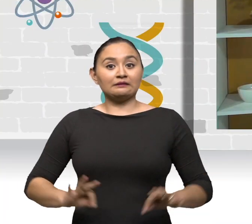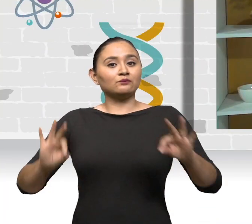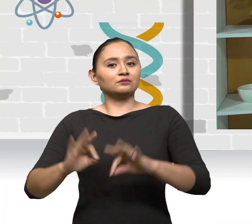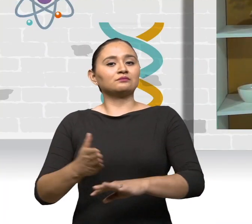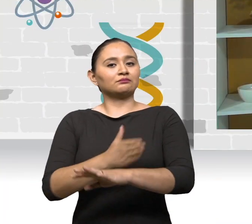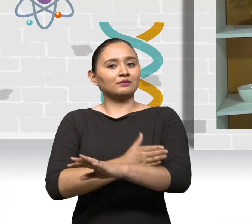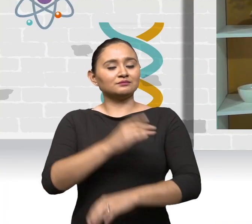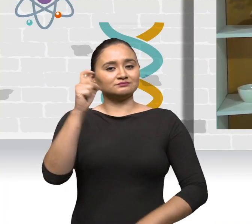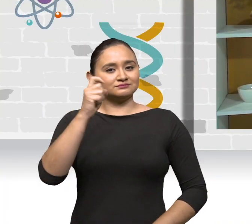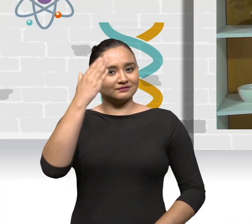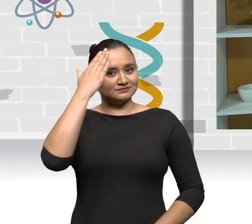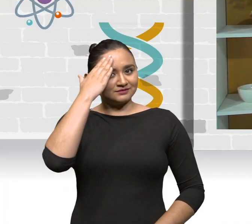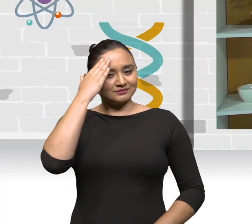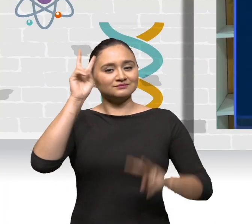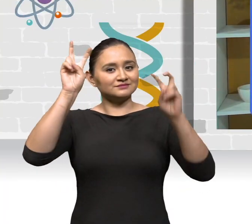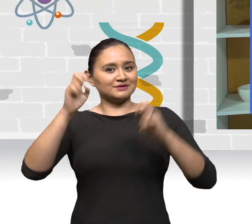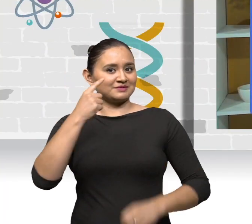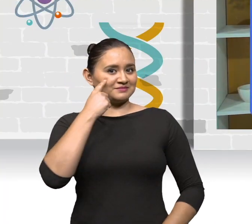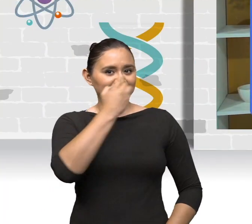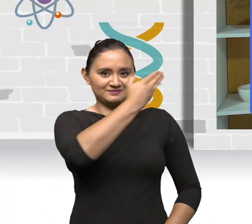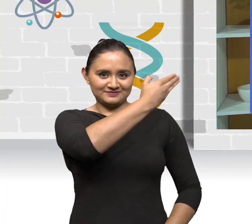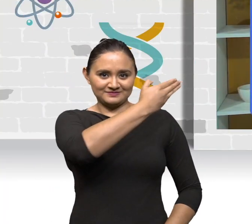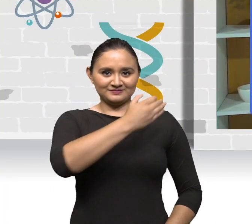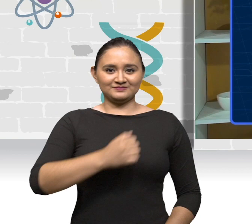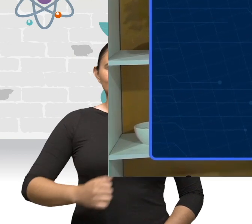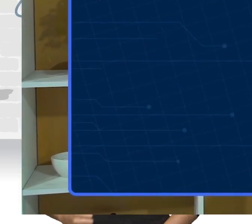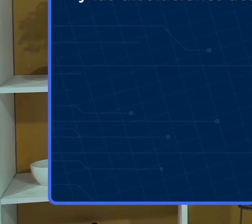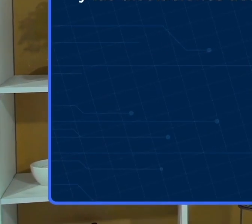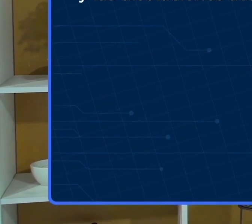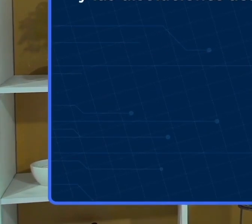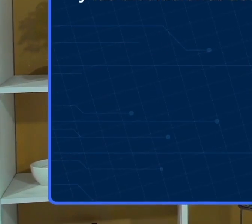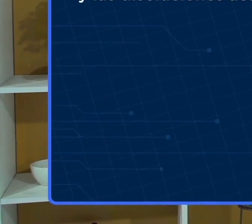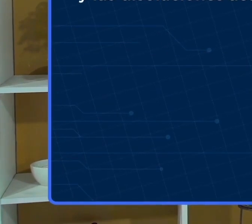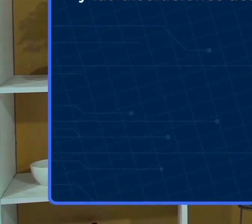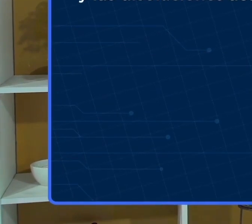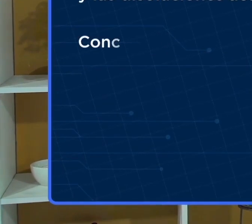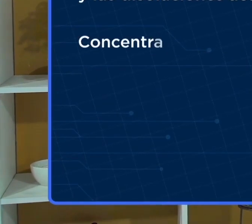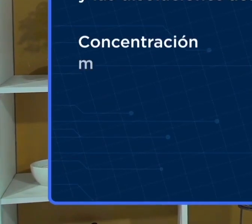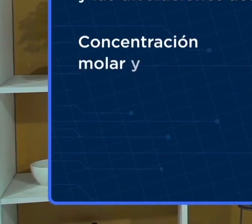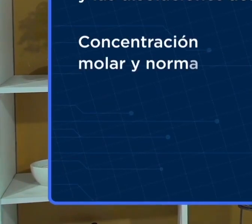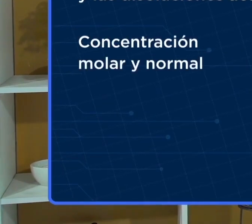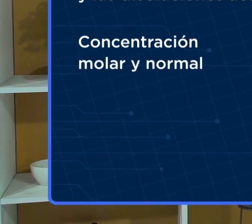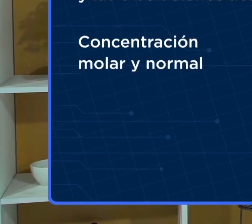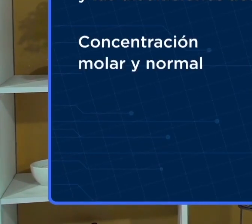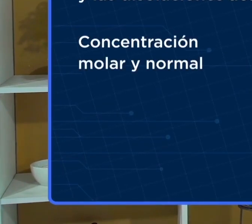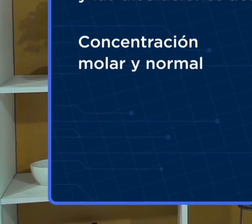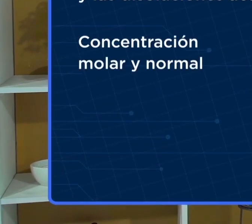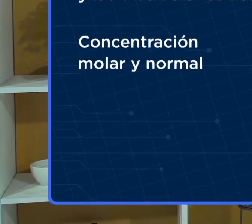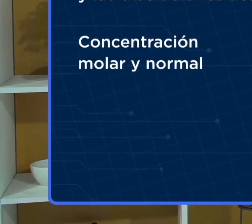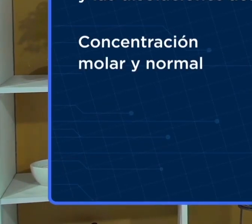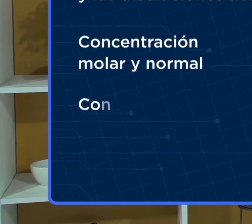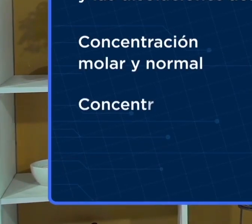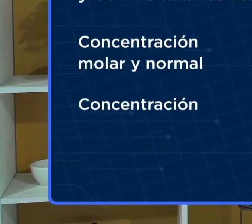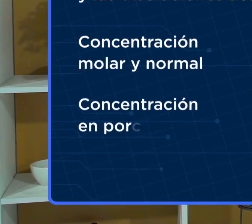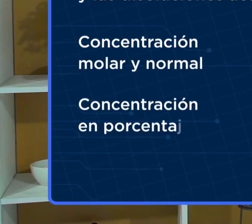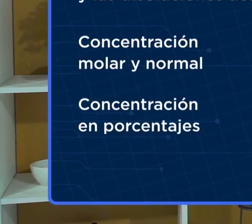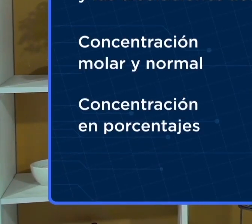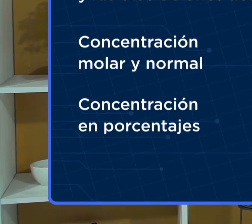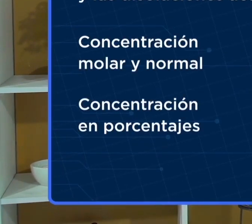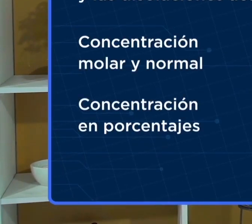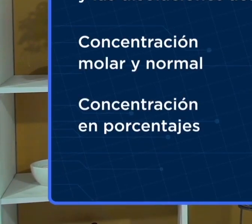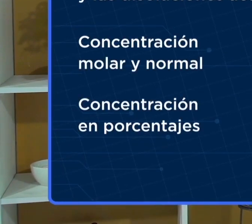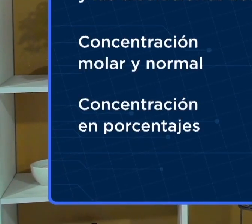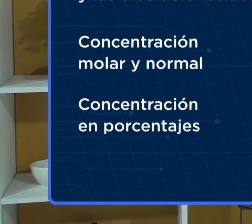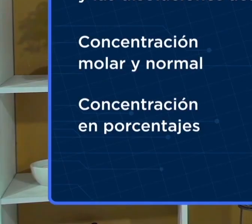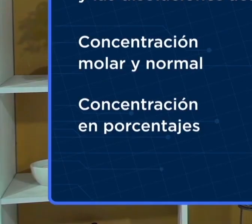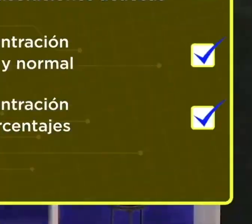Para entender mejor la clase de hoy, debes conocer sobre el agua y las disoluciones acuosas, la concentración molar y normal y la